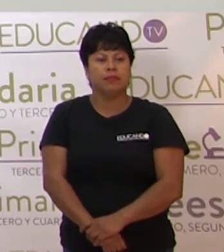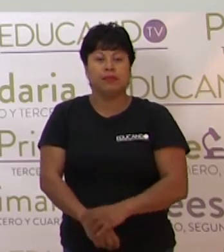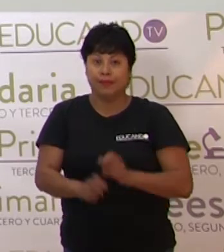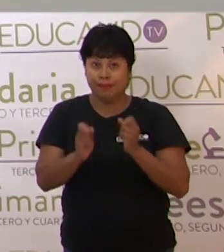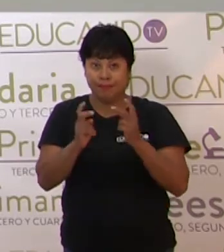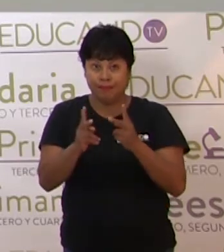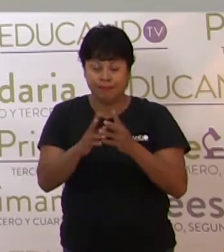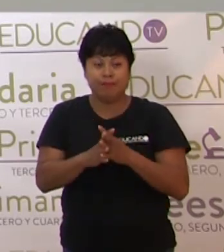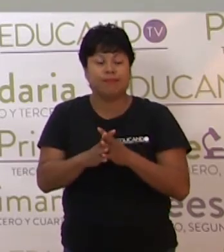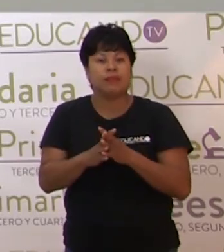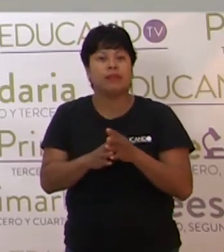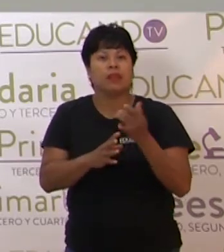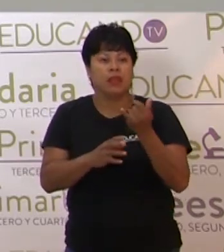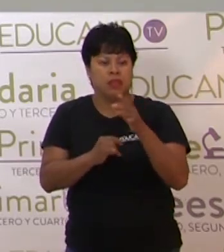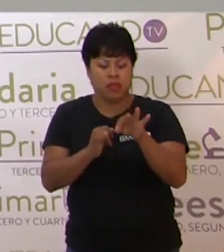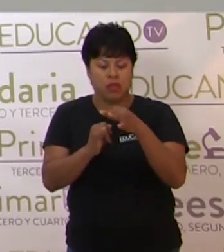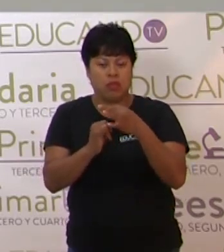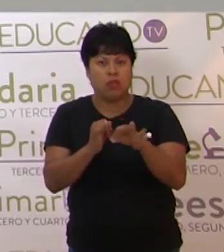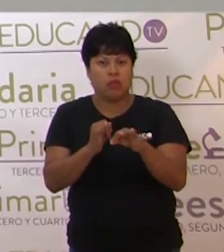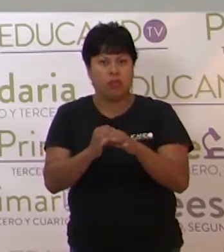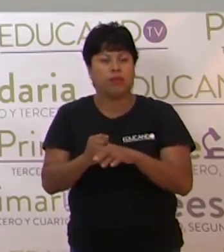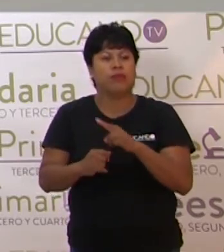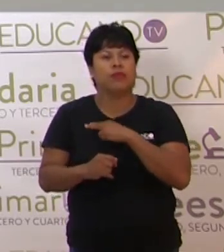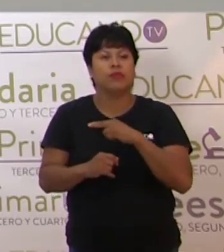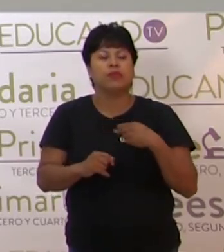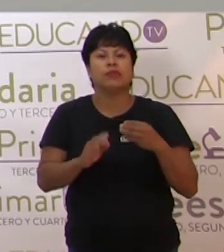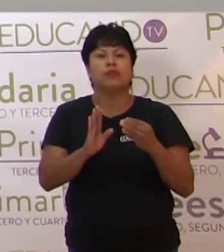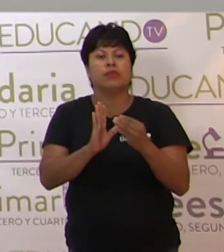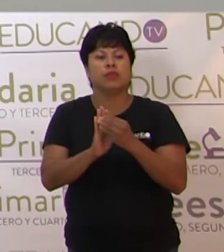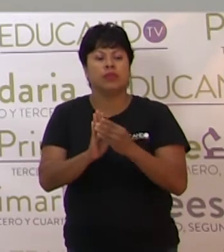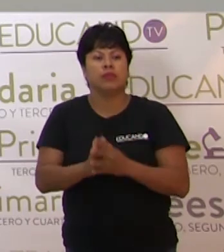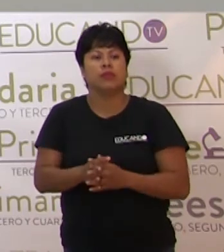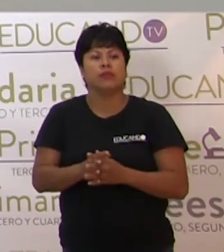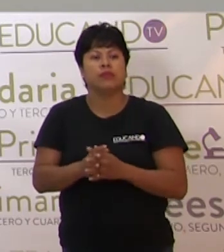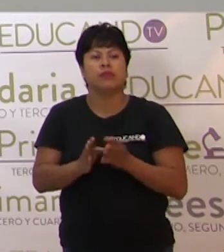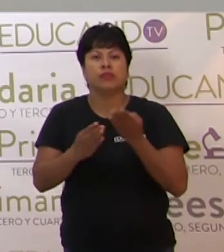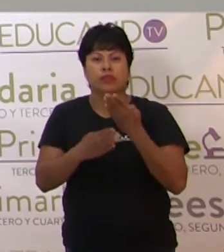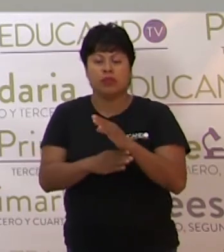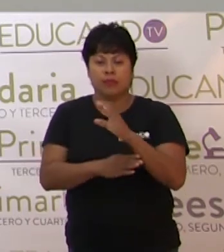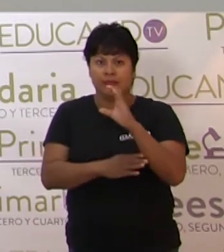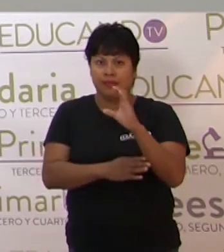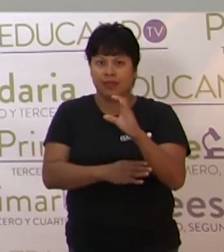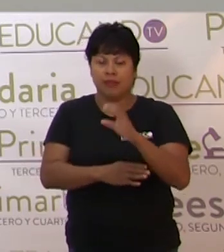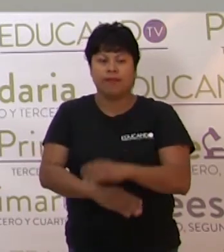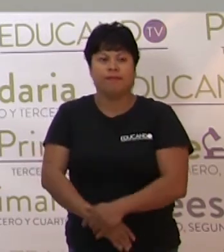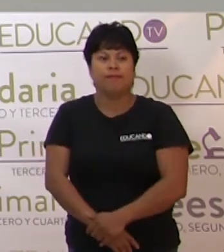y por último nos colocamos sobre ser